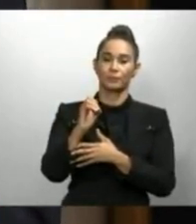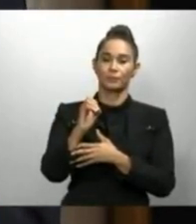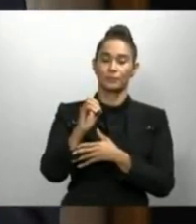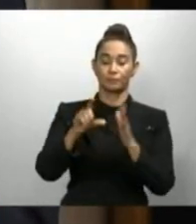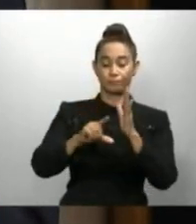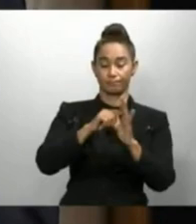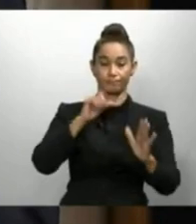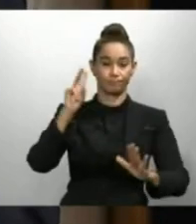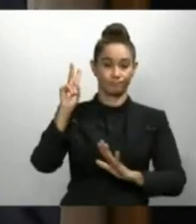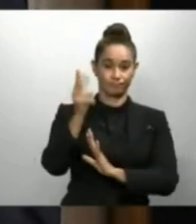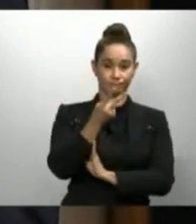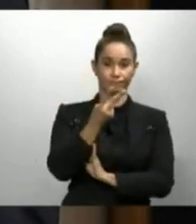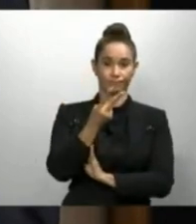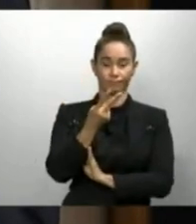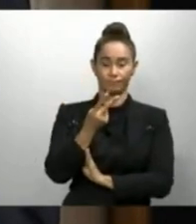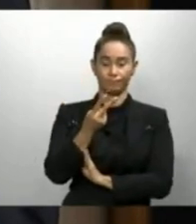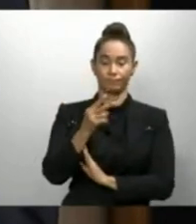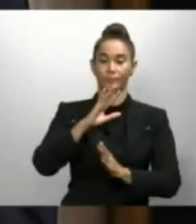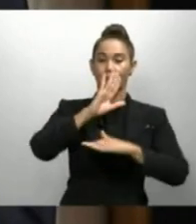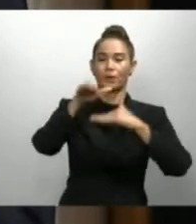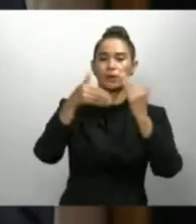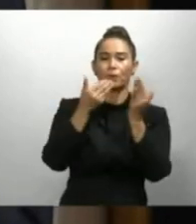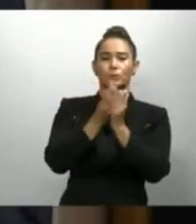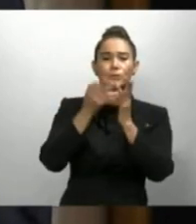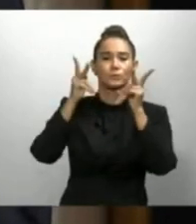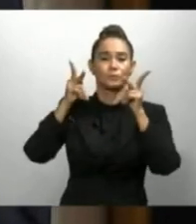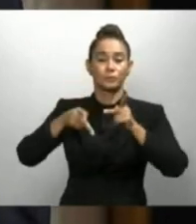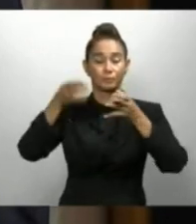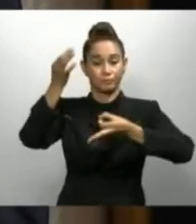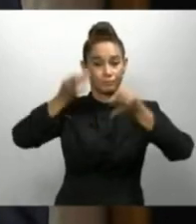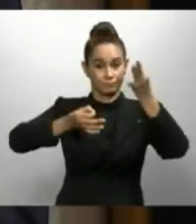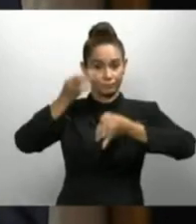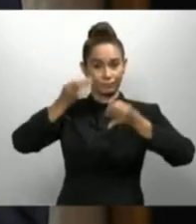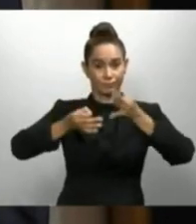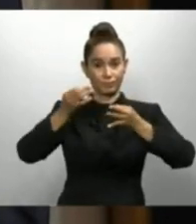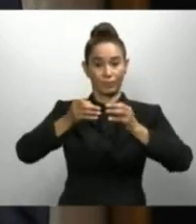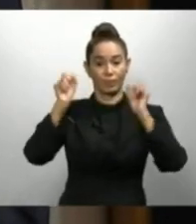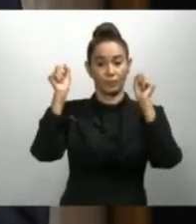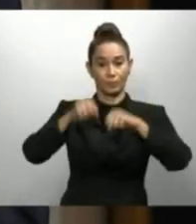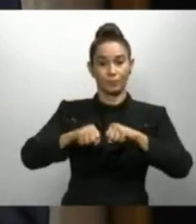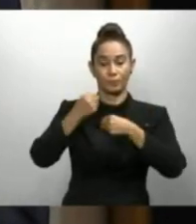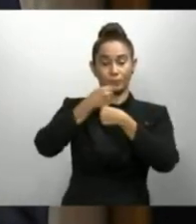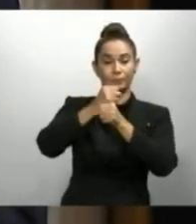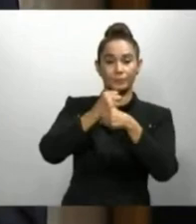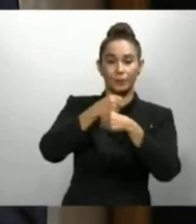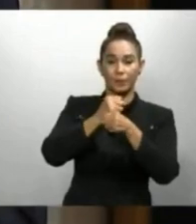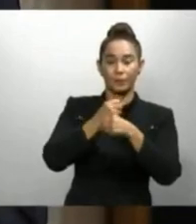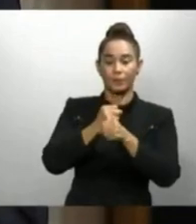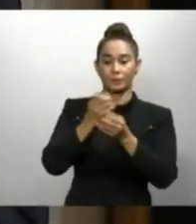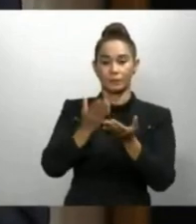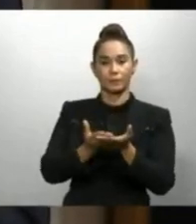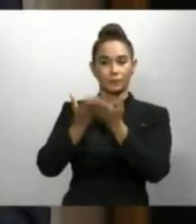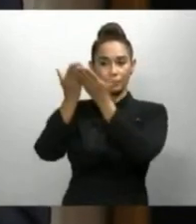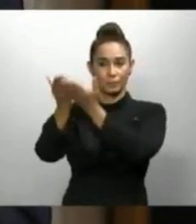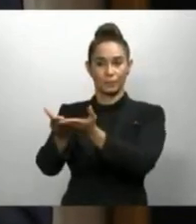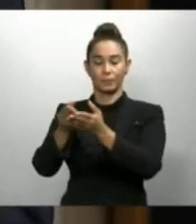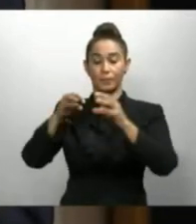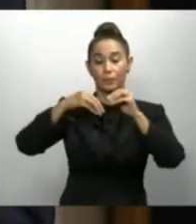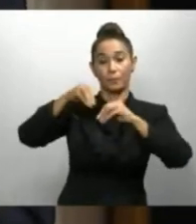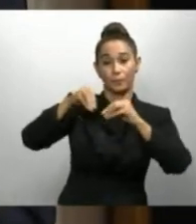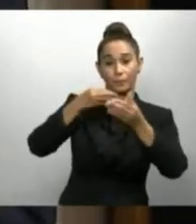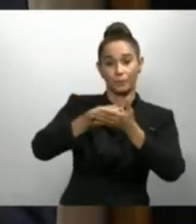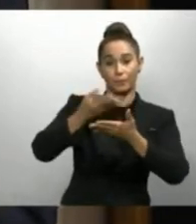Artículo 2. Toda persona jurídica autorizada a producir, importar o